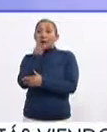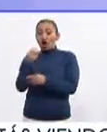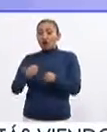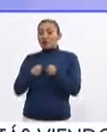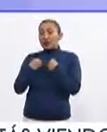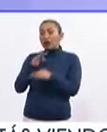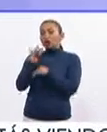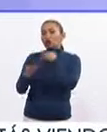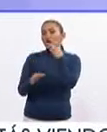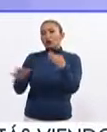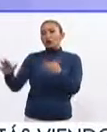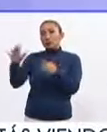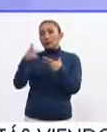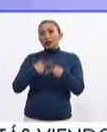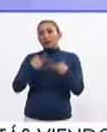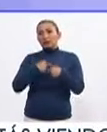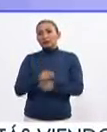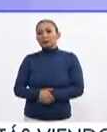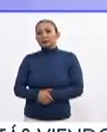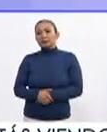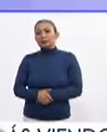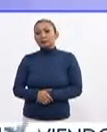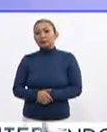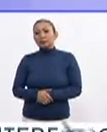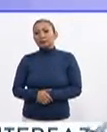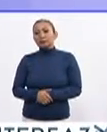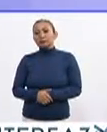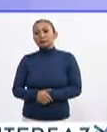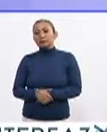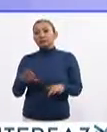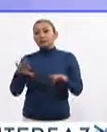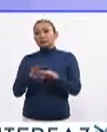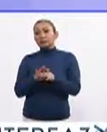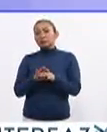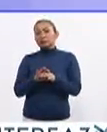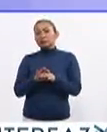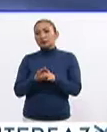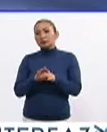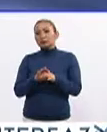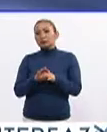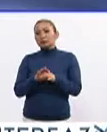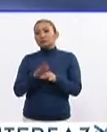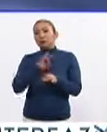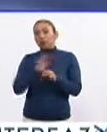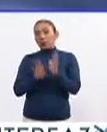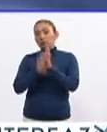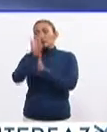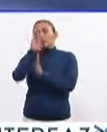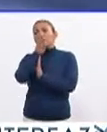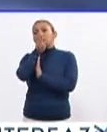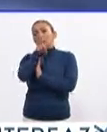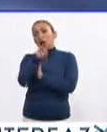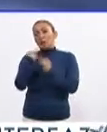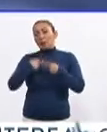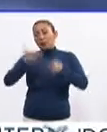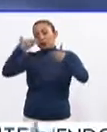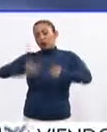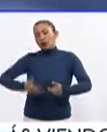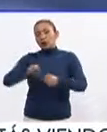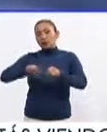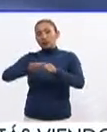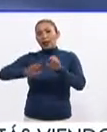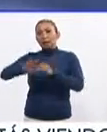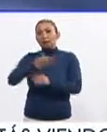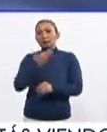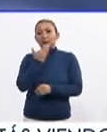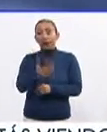mejorar la vida de todos nosotros. Entonces, aunado ya podemos crecer muchísimo más como personas y como sociedad.